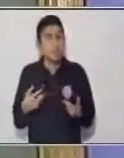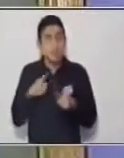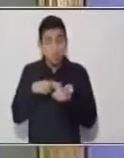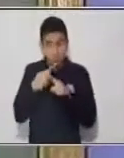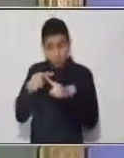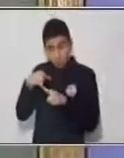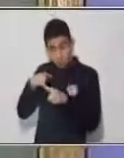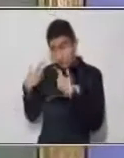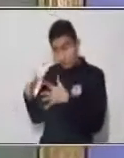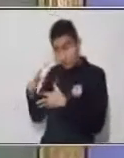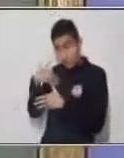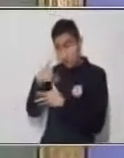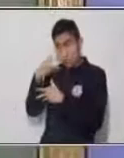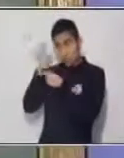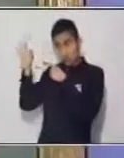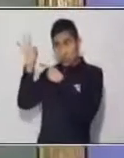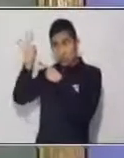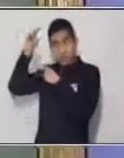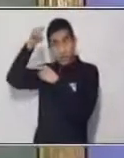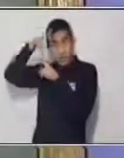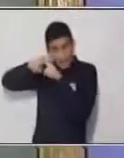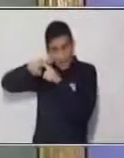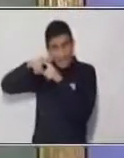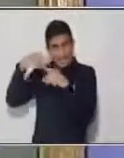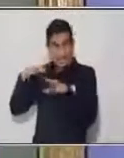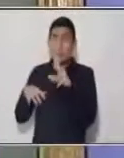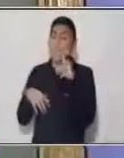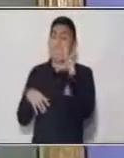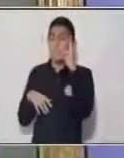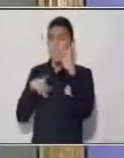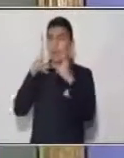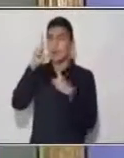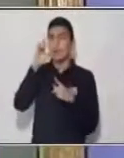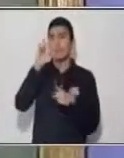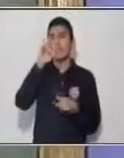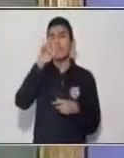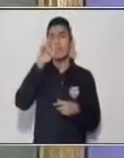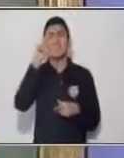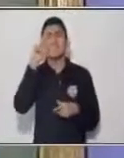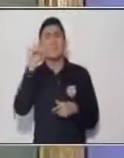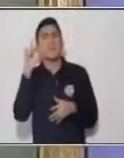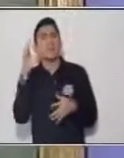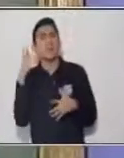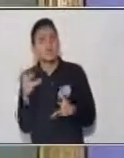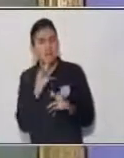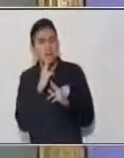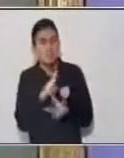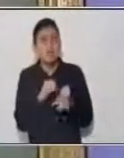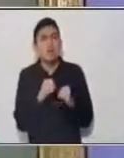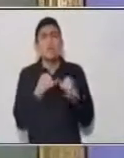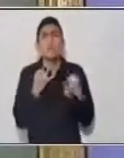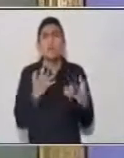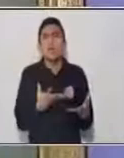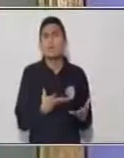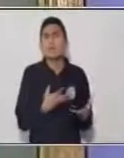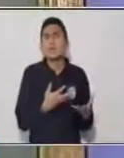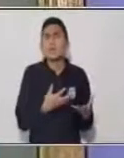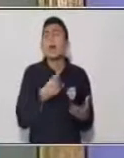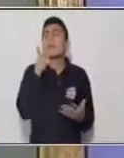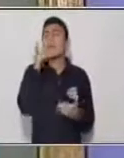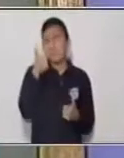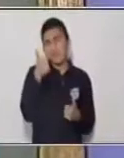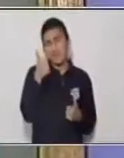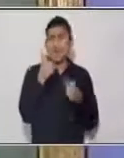la función x y hago la primer derivada, ¿el resultado cuánto es? Muy